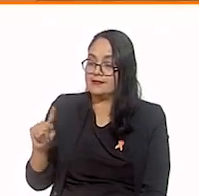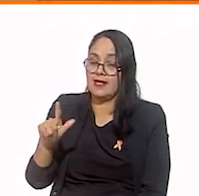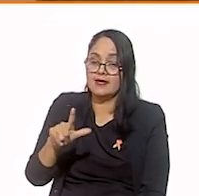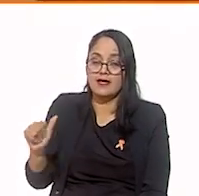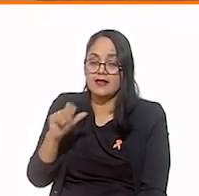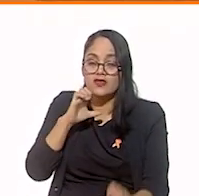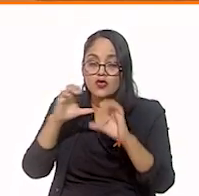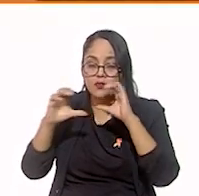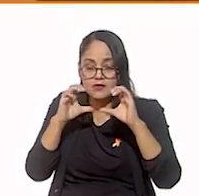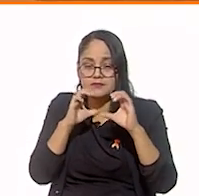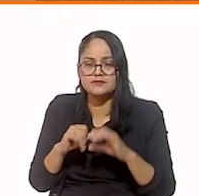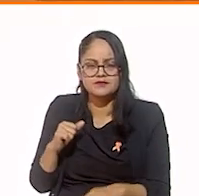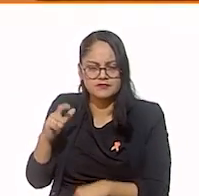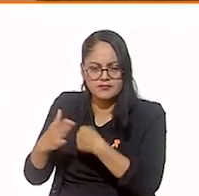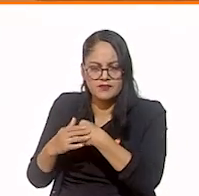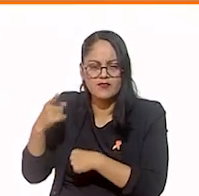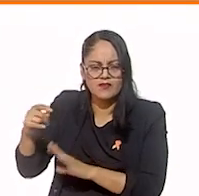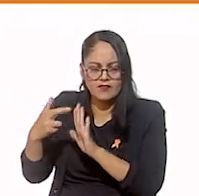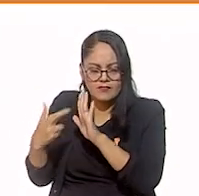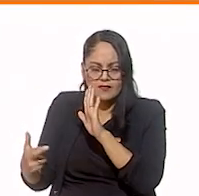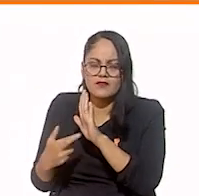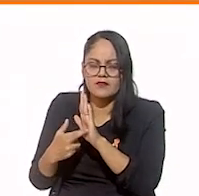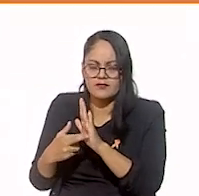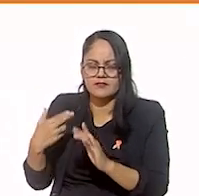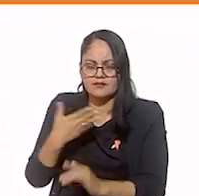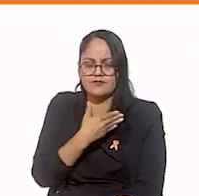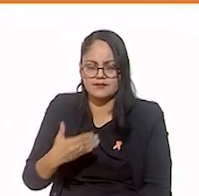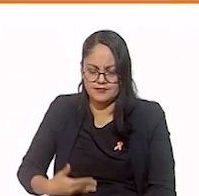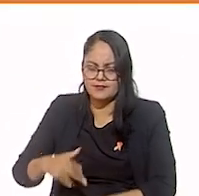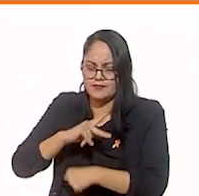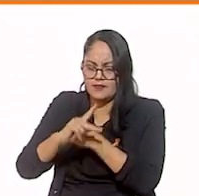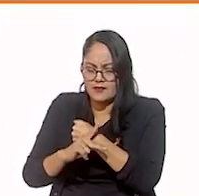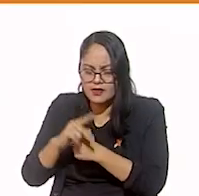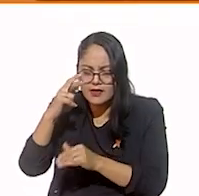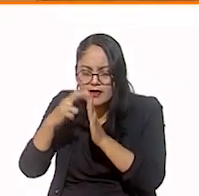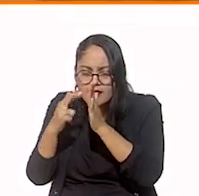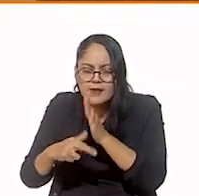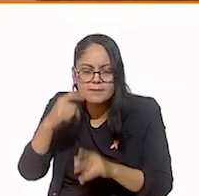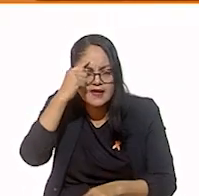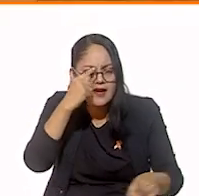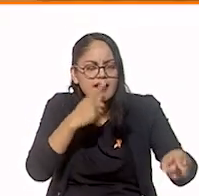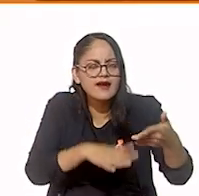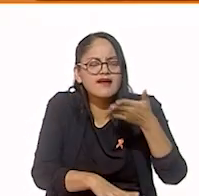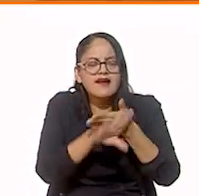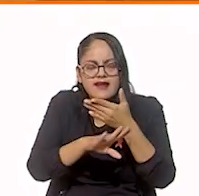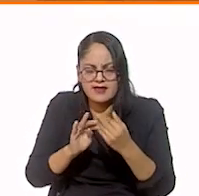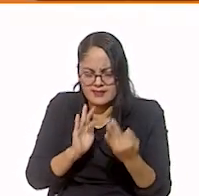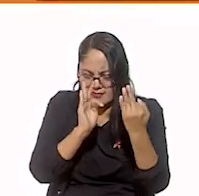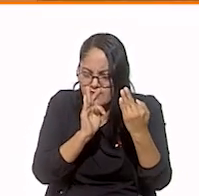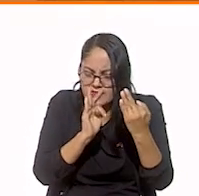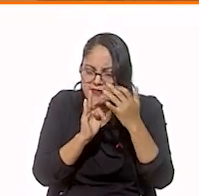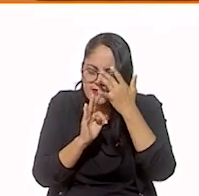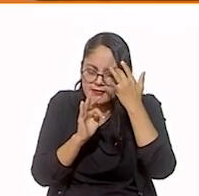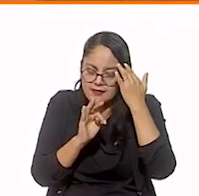decir, llevará a cabo una serie de medidas el presidente, la nación en sí mismo, para defenderse de lo que está ocurriendo tanto a